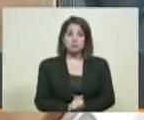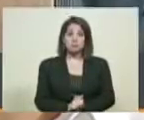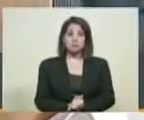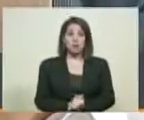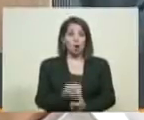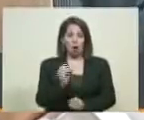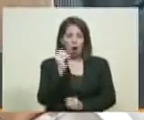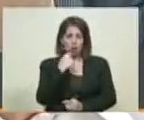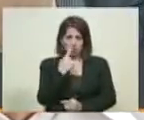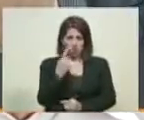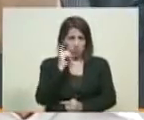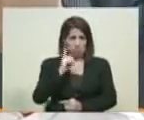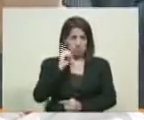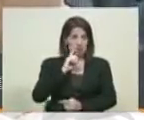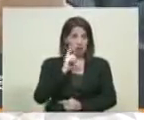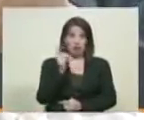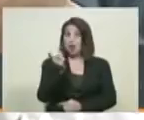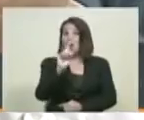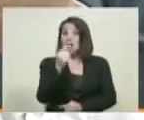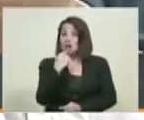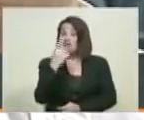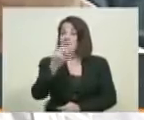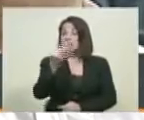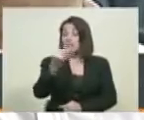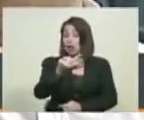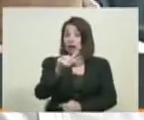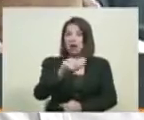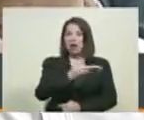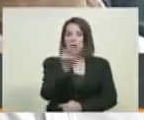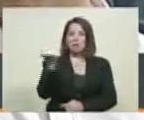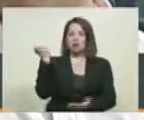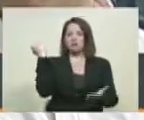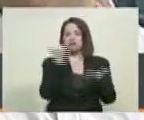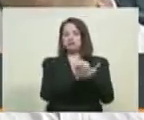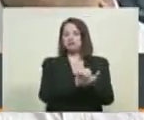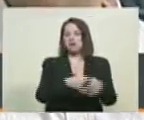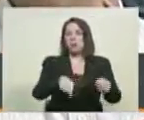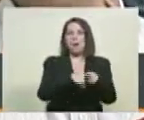¿Por qué le hicieron eso al pueblo? ¿Por qué esa puñalada trapera?